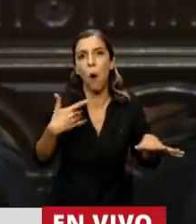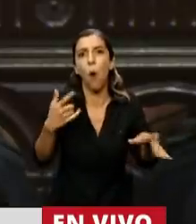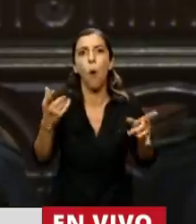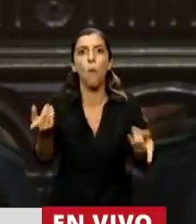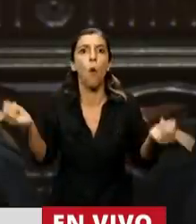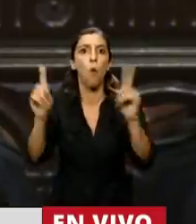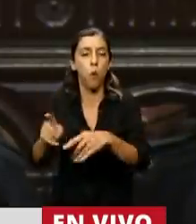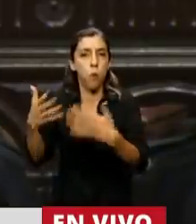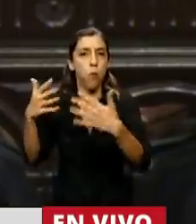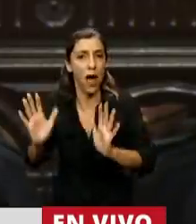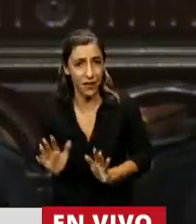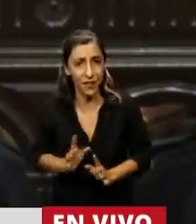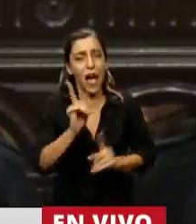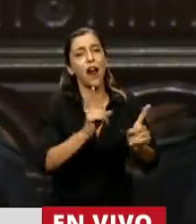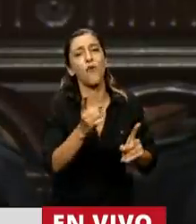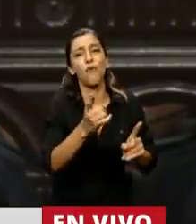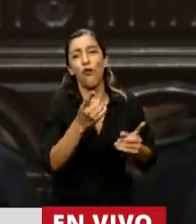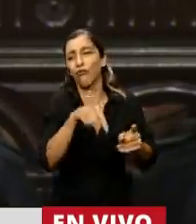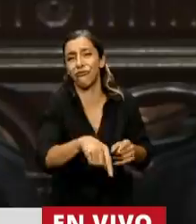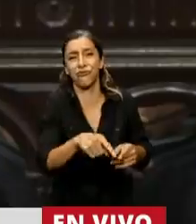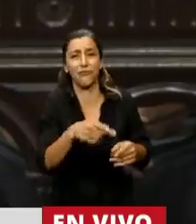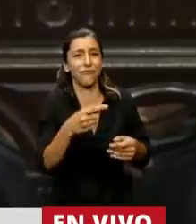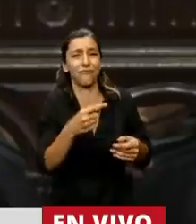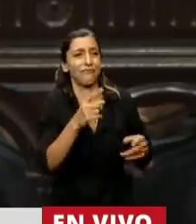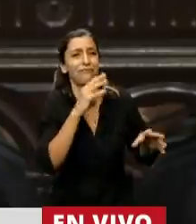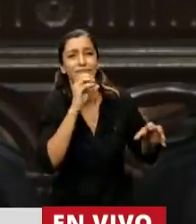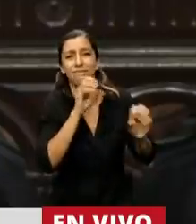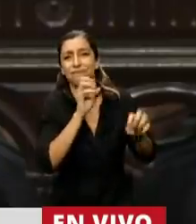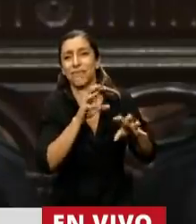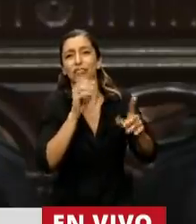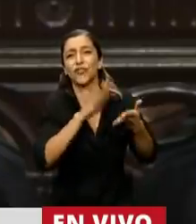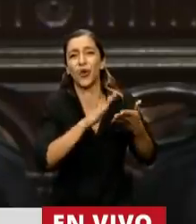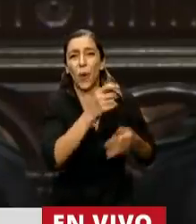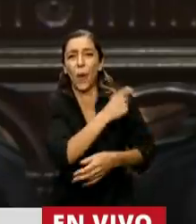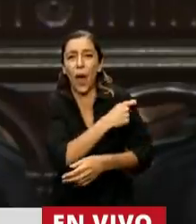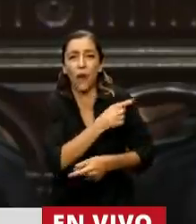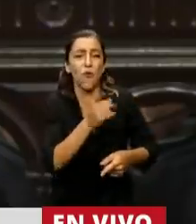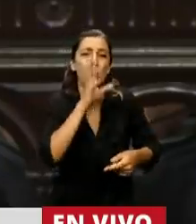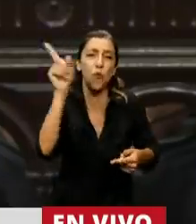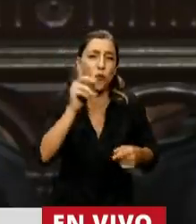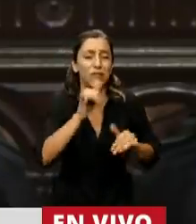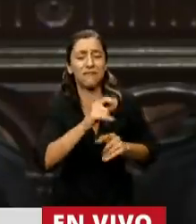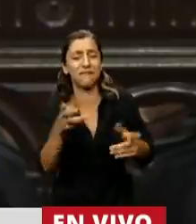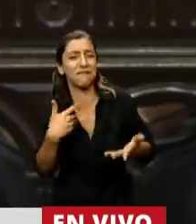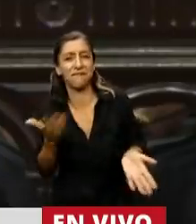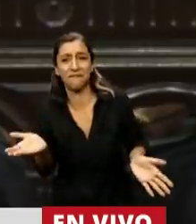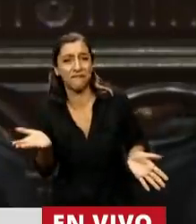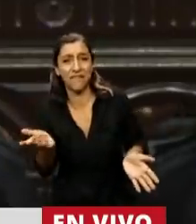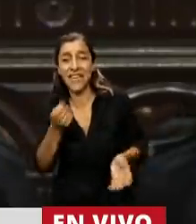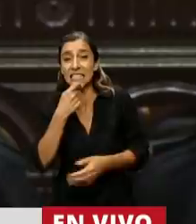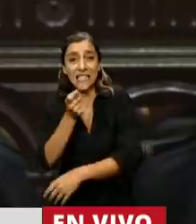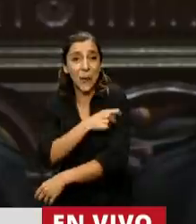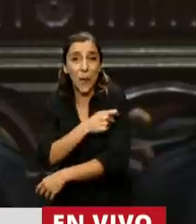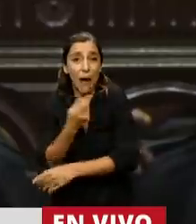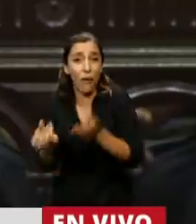gobierno empiezan a criticar sin la vacuna de rusas y vereda kabir en la vacuna así le hiciera manito sobre la pongo la